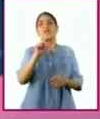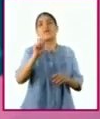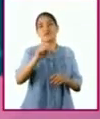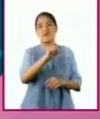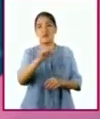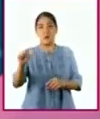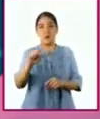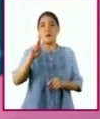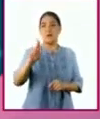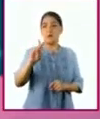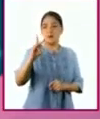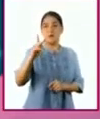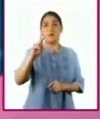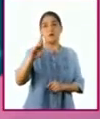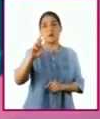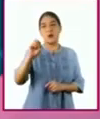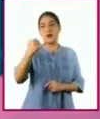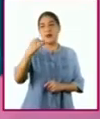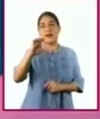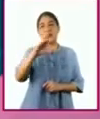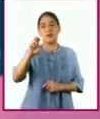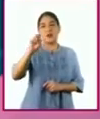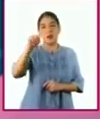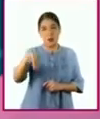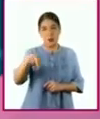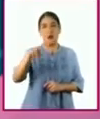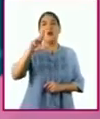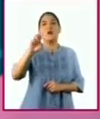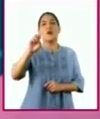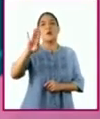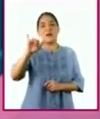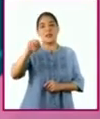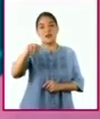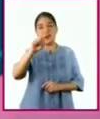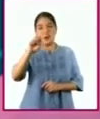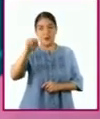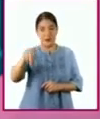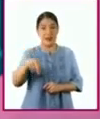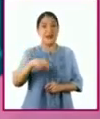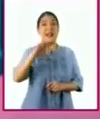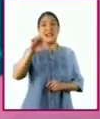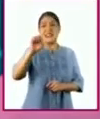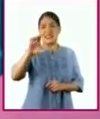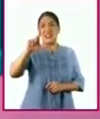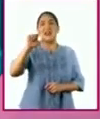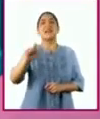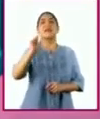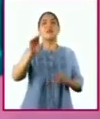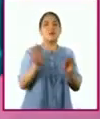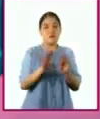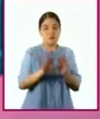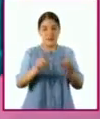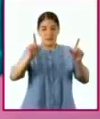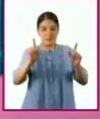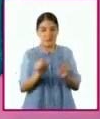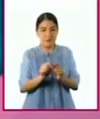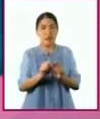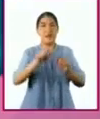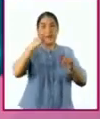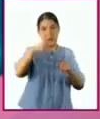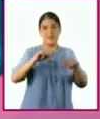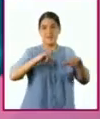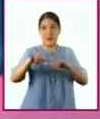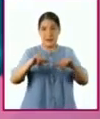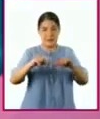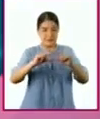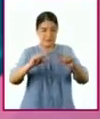llamada proyección Robinson. La escala, por su parte, indica cuánto se redujo la superficie real en el mapa,